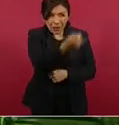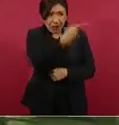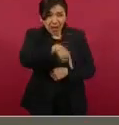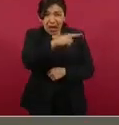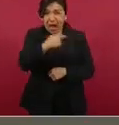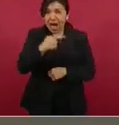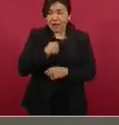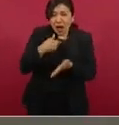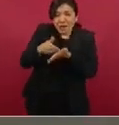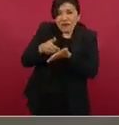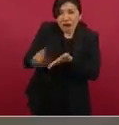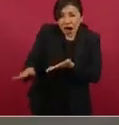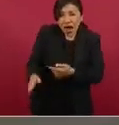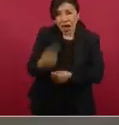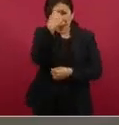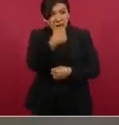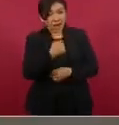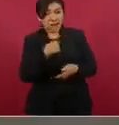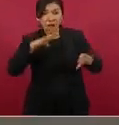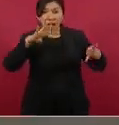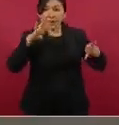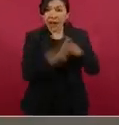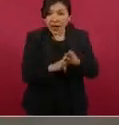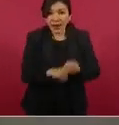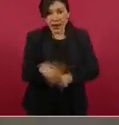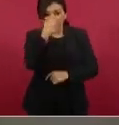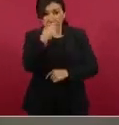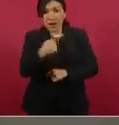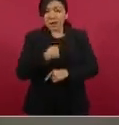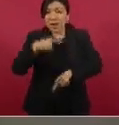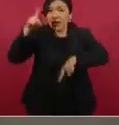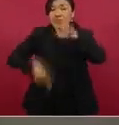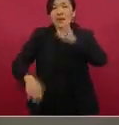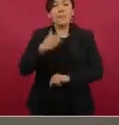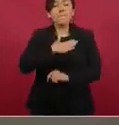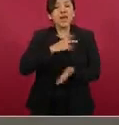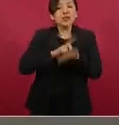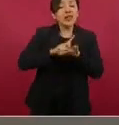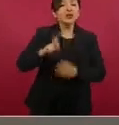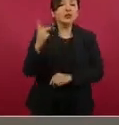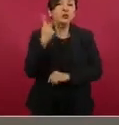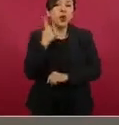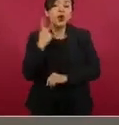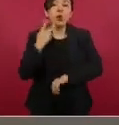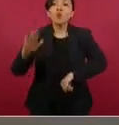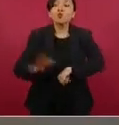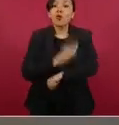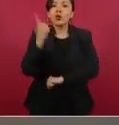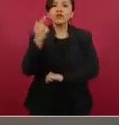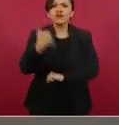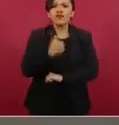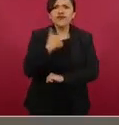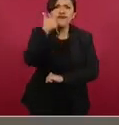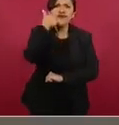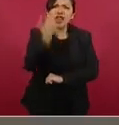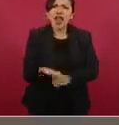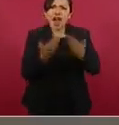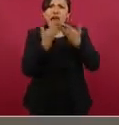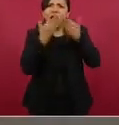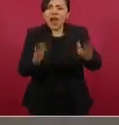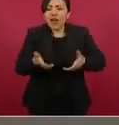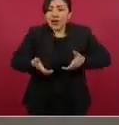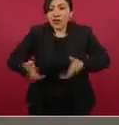desaforar, me van a encarcelar y me van a despojar de mis derechos políticos por haber intentado abrir una